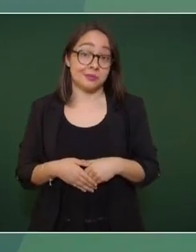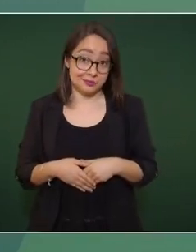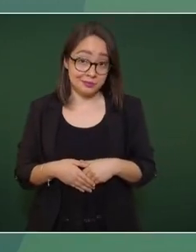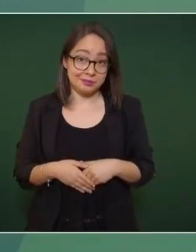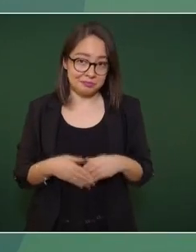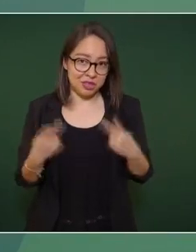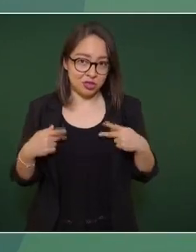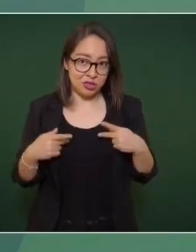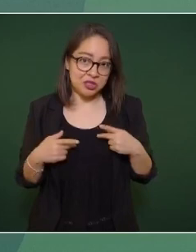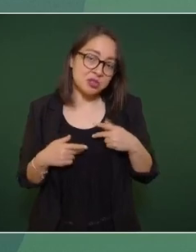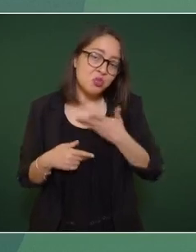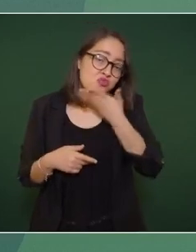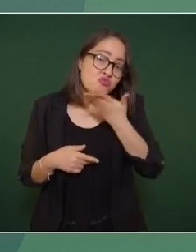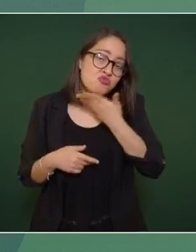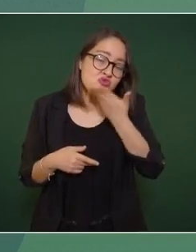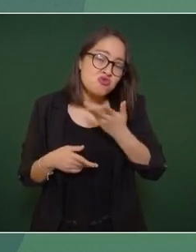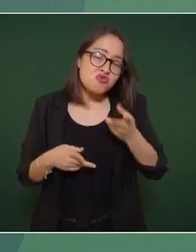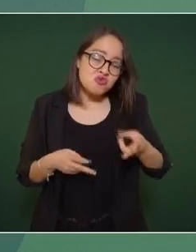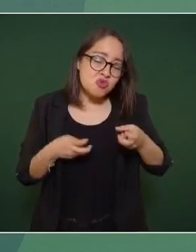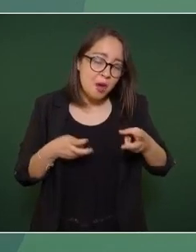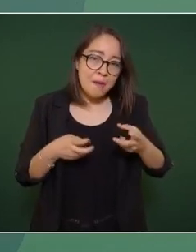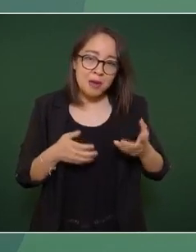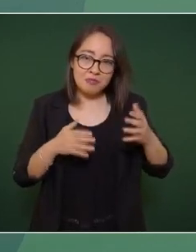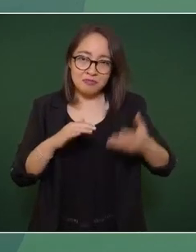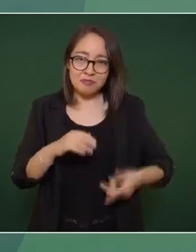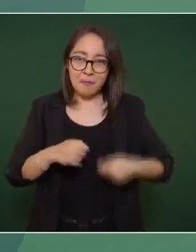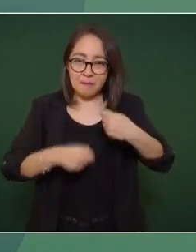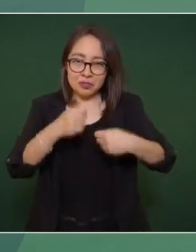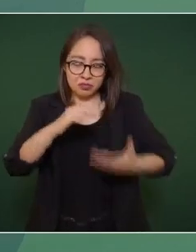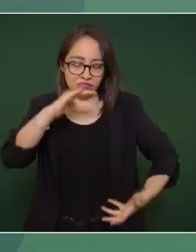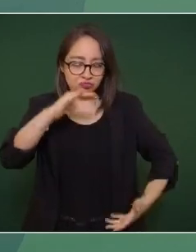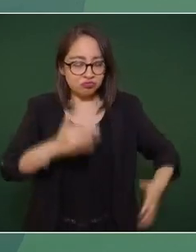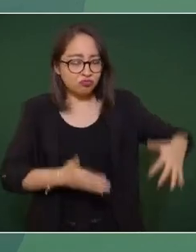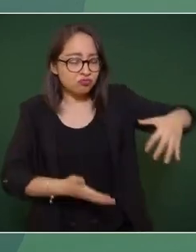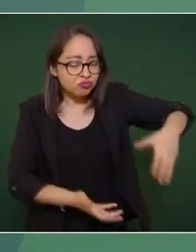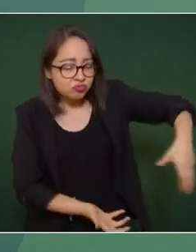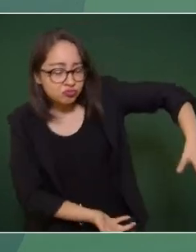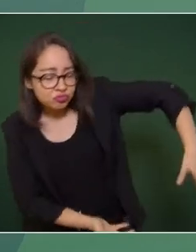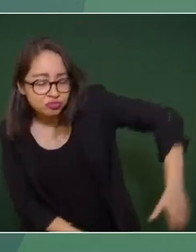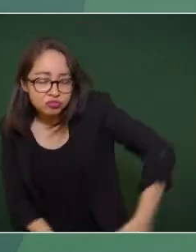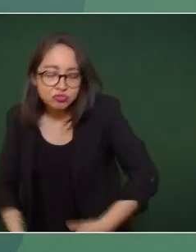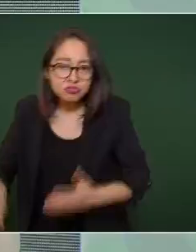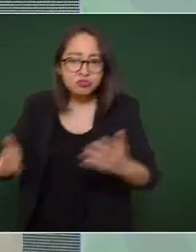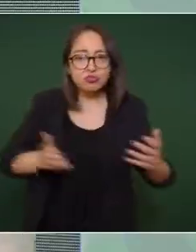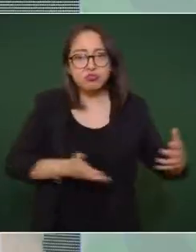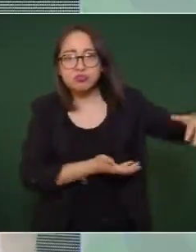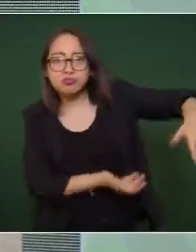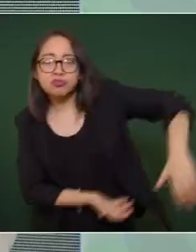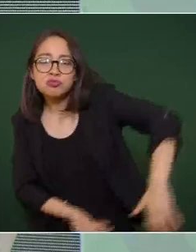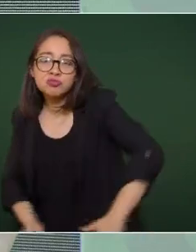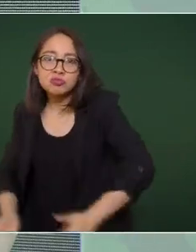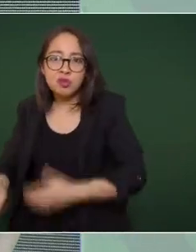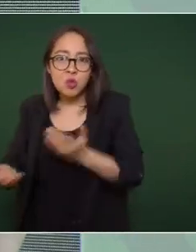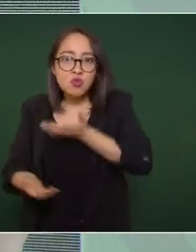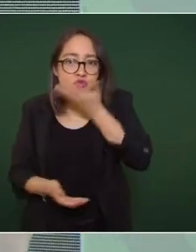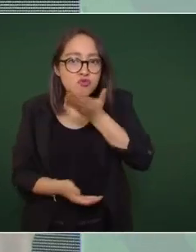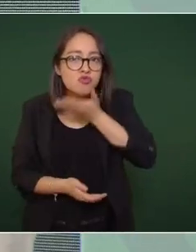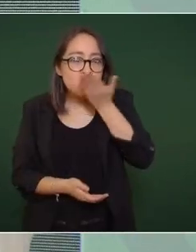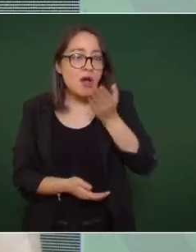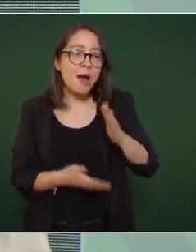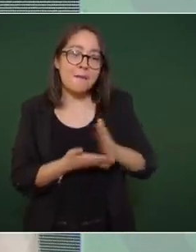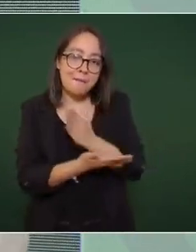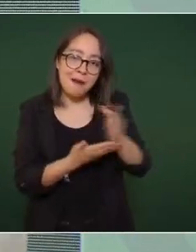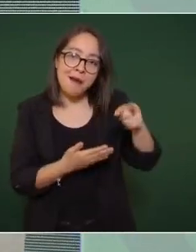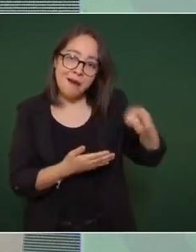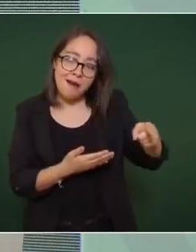Era una práctica que habían dejado crecer mucho. Y además había una asociación delictuosa,